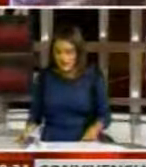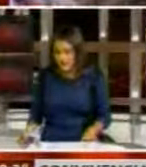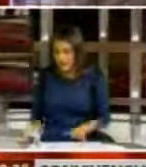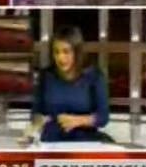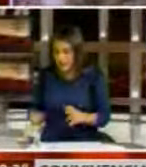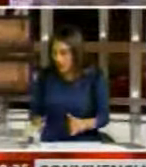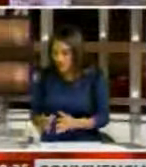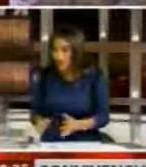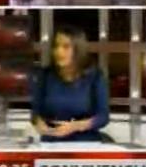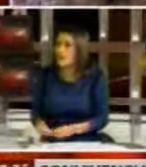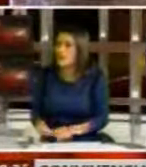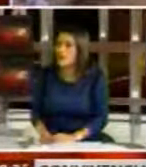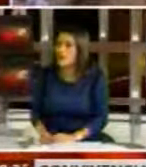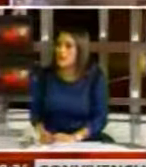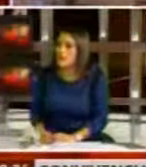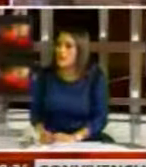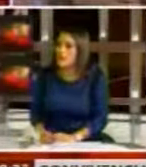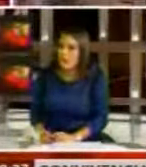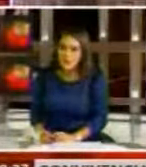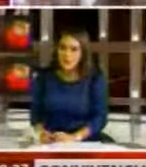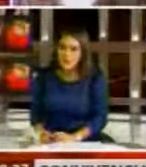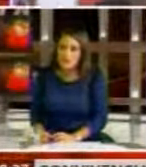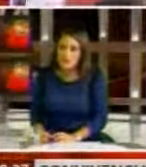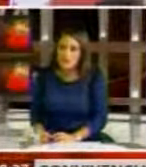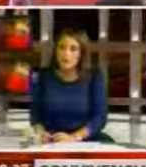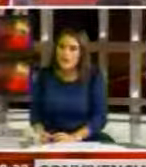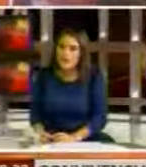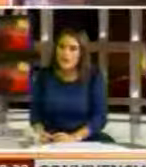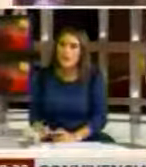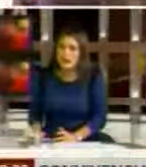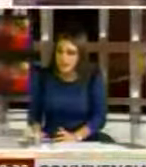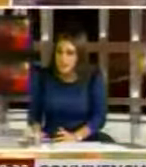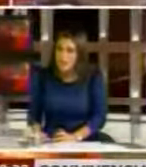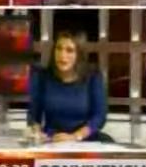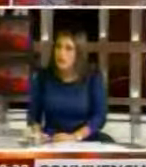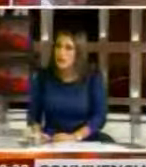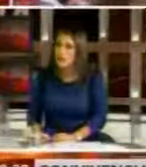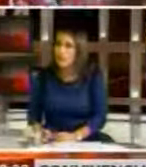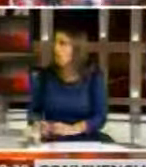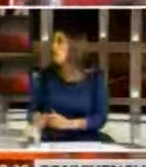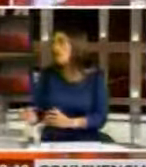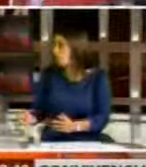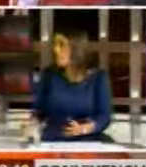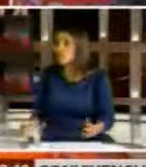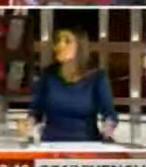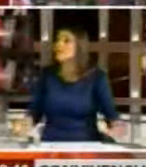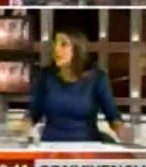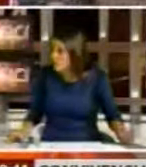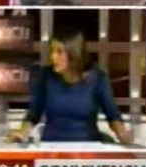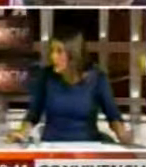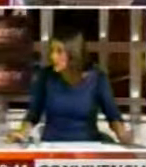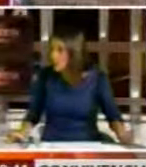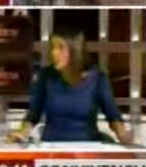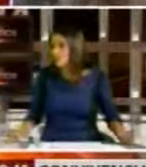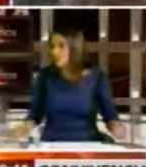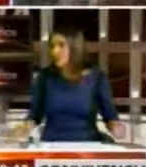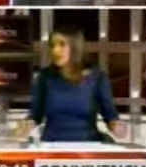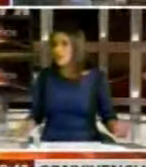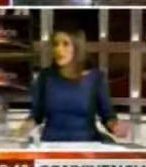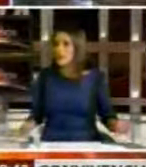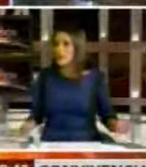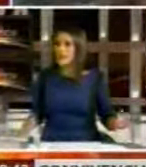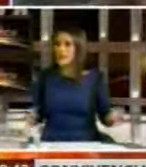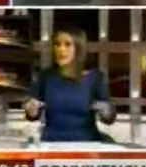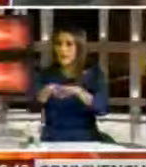situaciones que han marcado también el inicio de este gobierno, como los errores con los subsecretarios, que no se pueden dejar de mencionar, porque claramente no partimos de foja cero, sino que un poquito